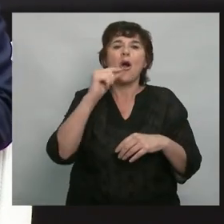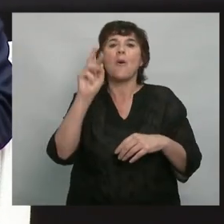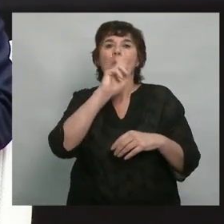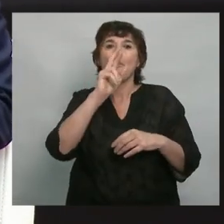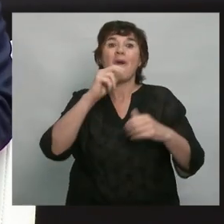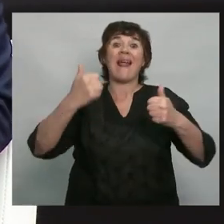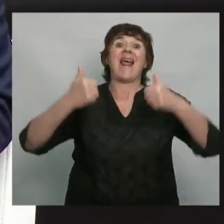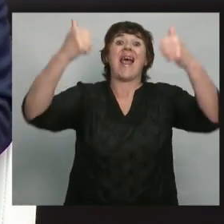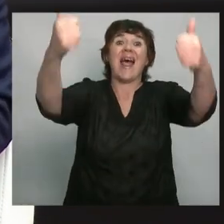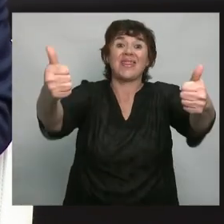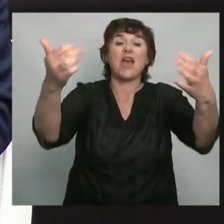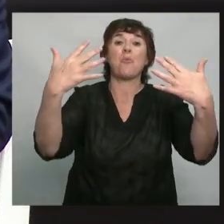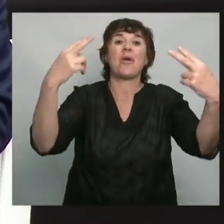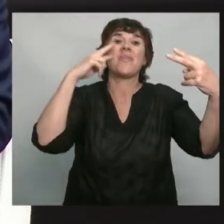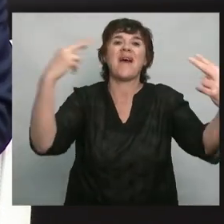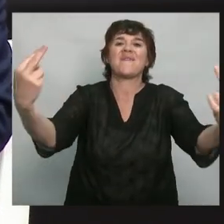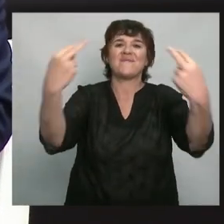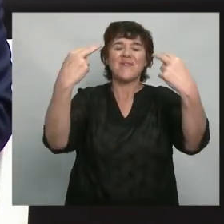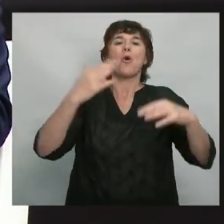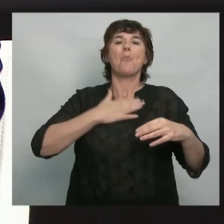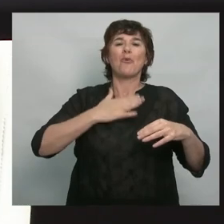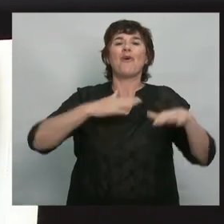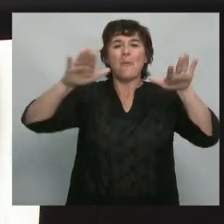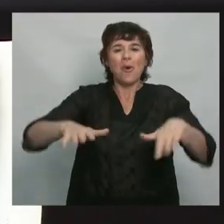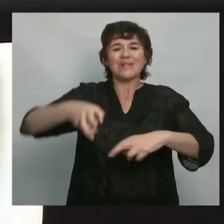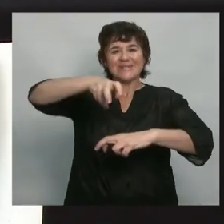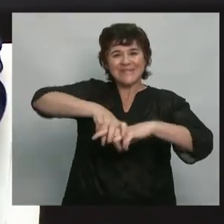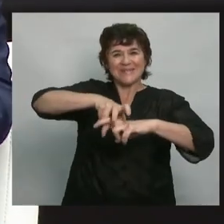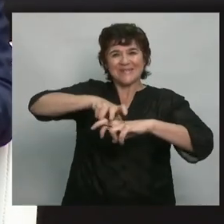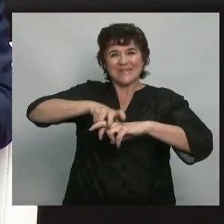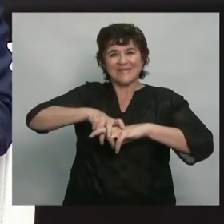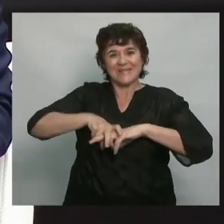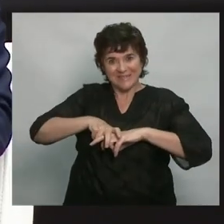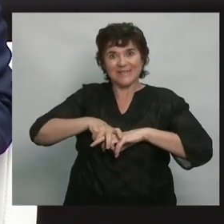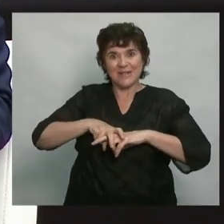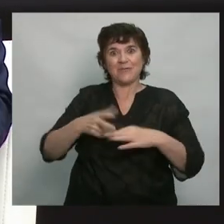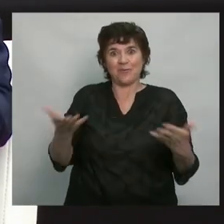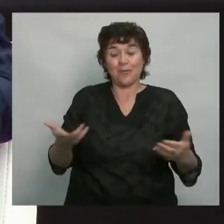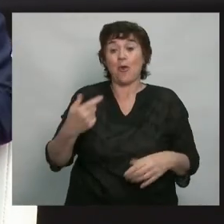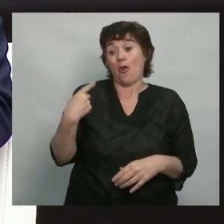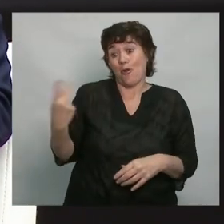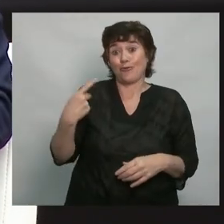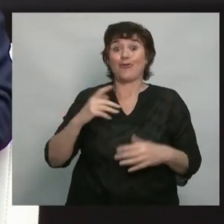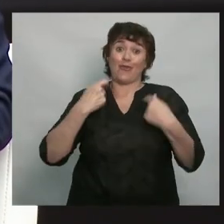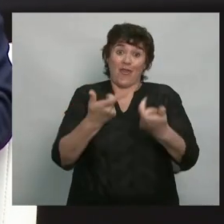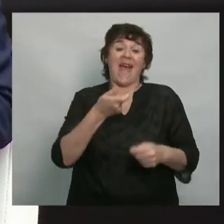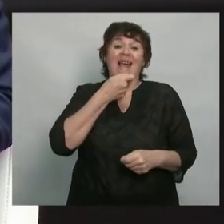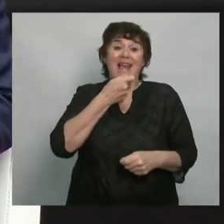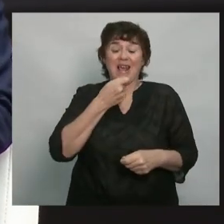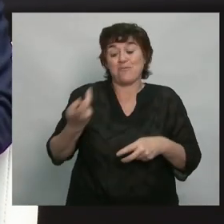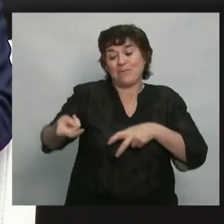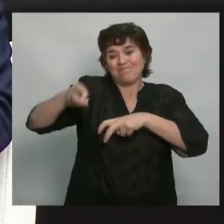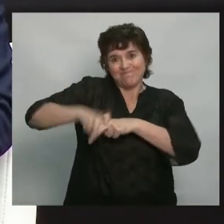vean. Entonces, por favor, tratemos de sentarnos todos. Hemos dado el ejemplo recién sentándonos nosotros